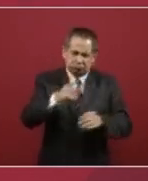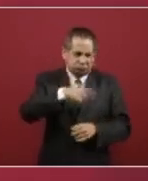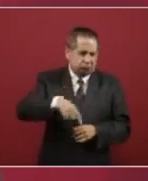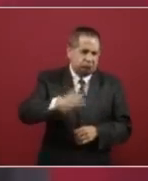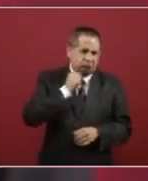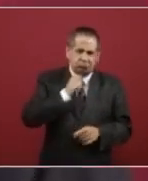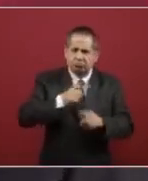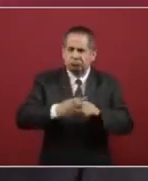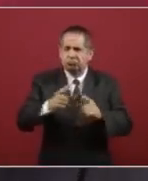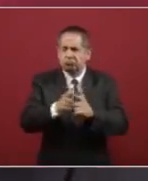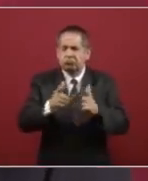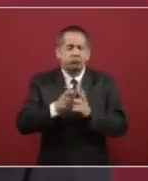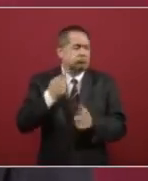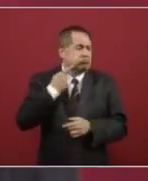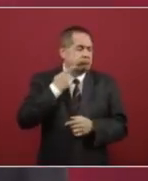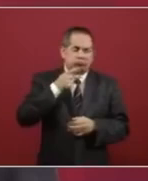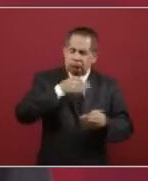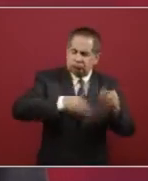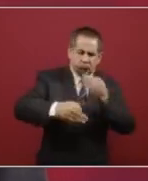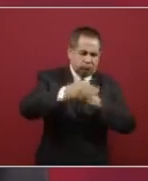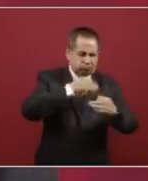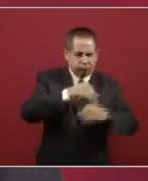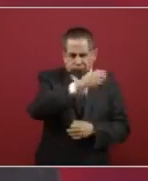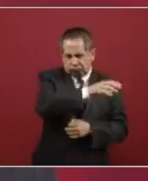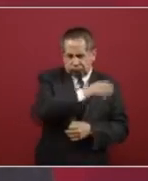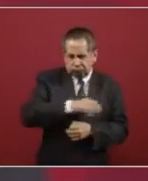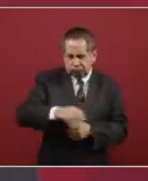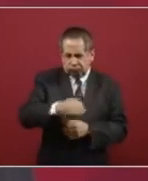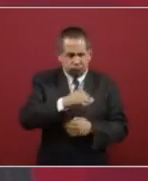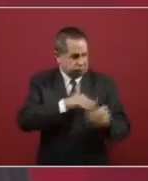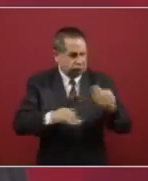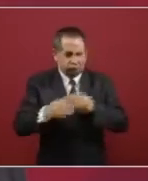de todos los partidos que